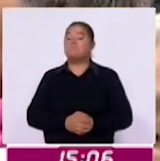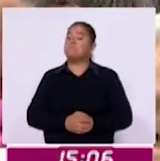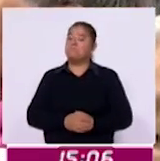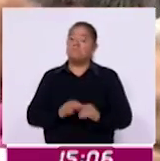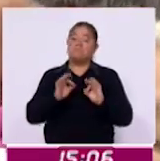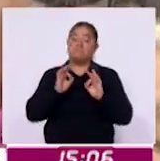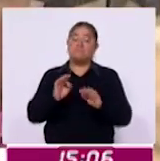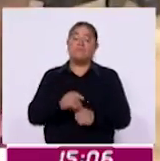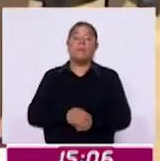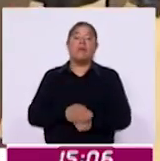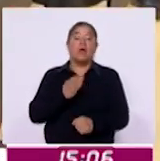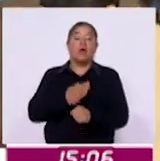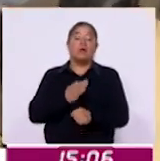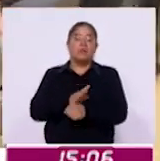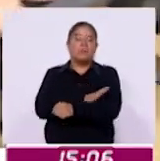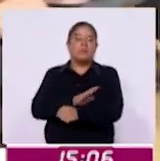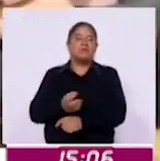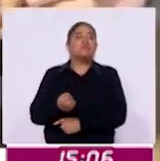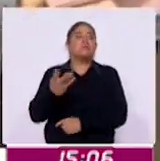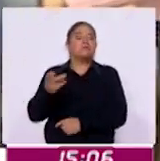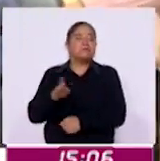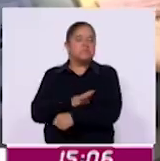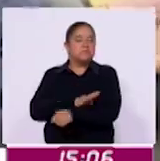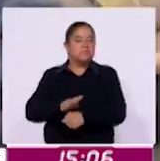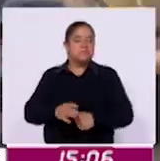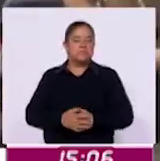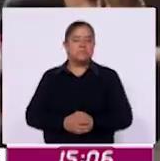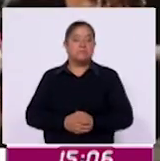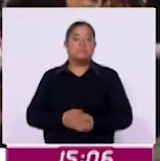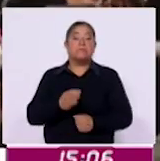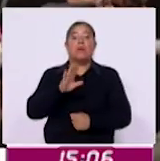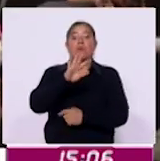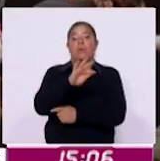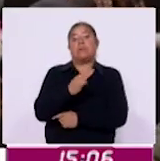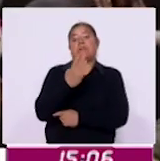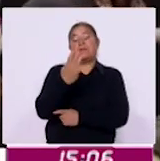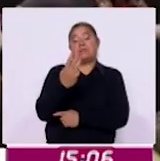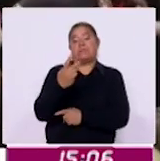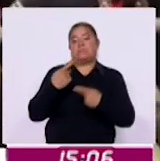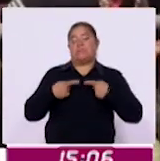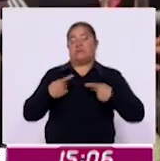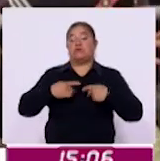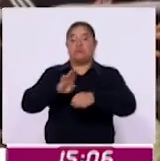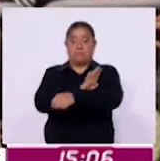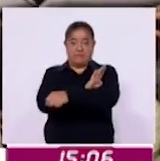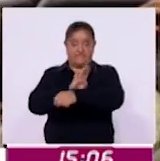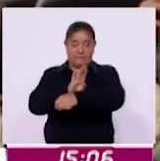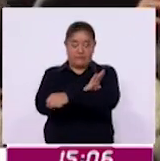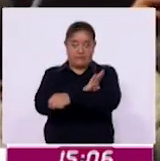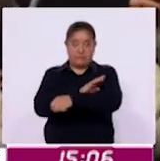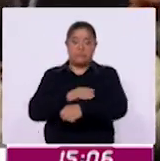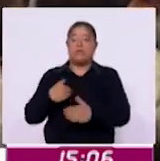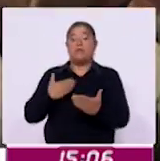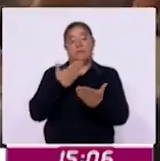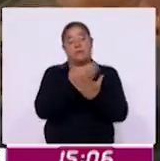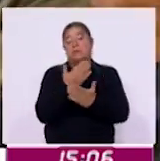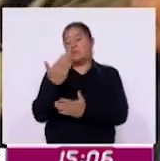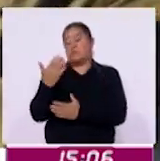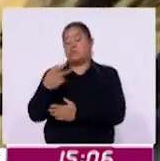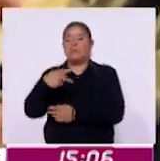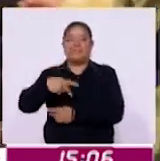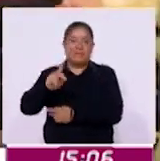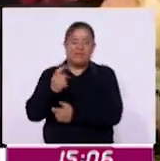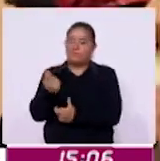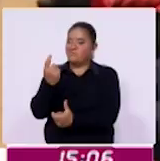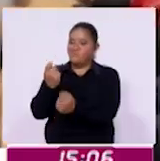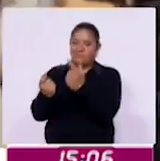entrega, ¿cuántas personas se vieron beneficiadas? En esta última entrega tenemos 43 personas beneficiadas. Se gestionaron 50, pero por